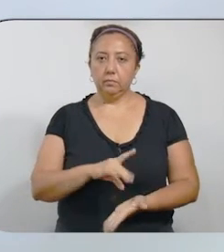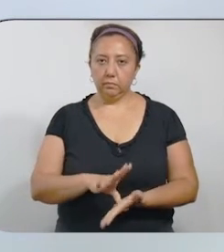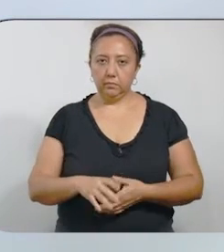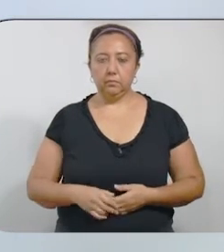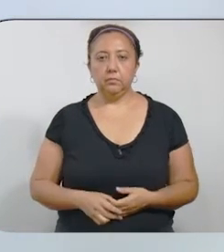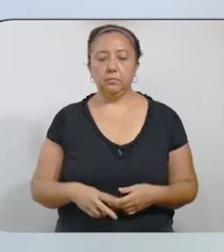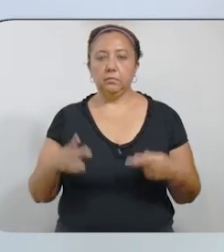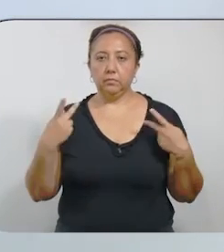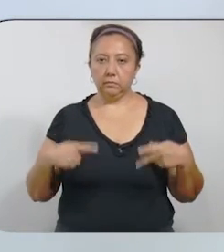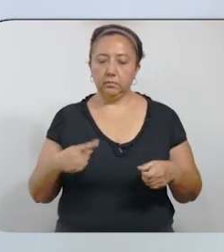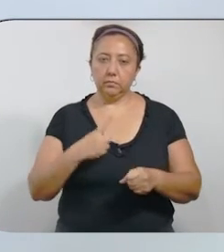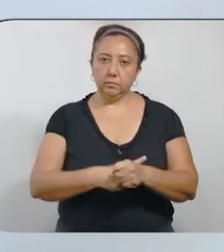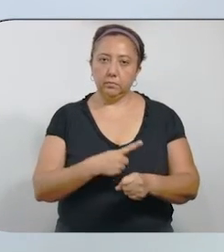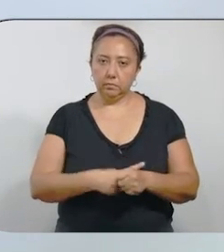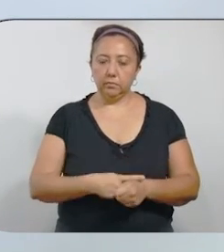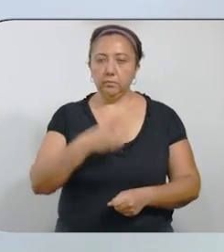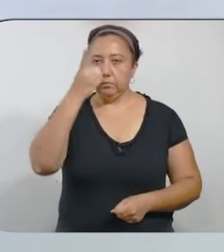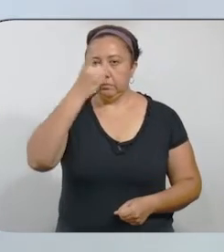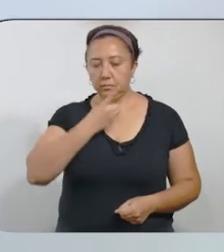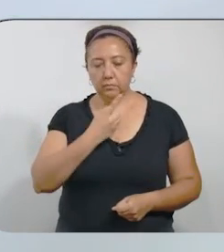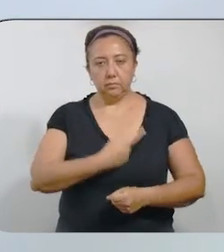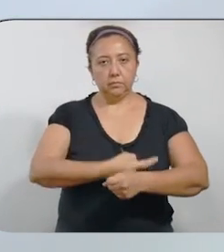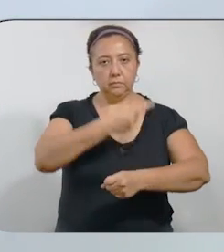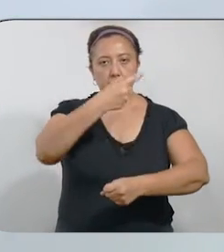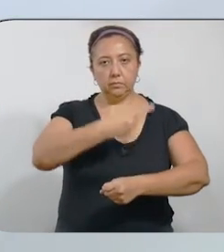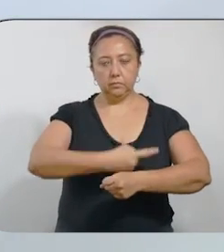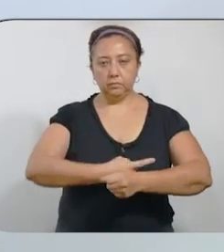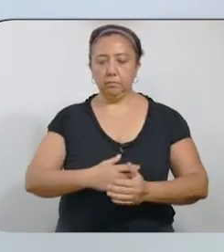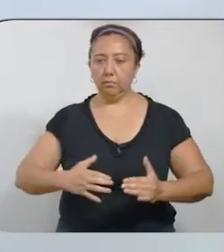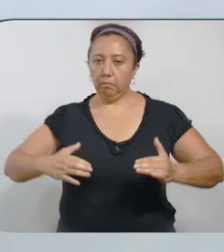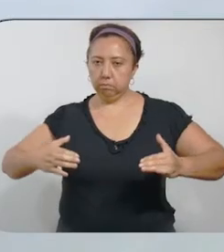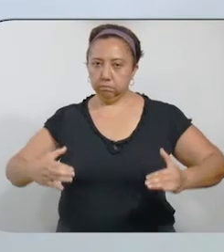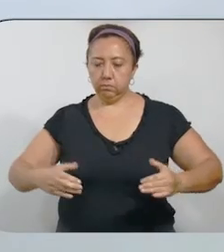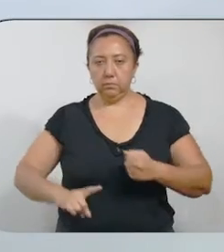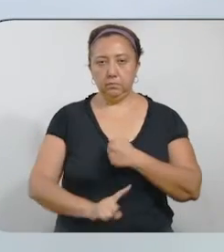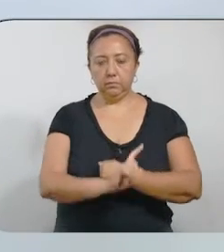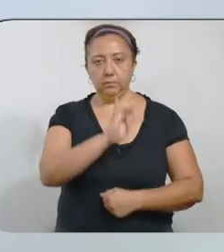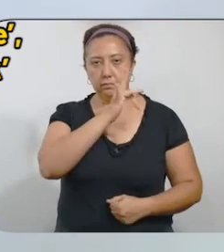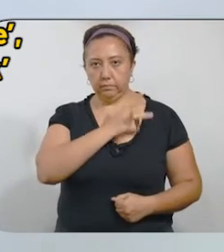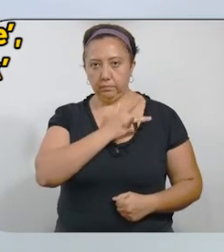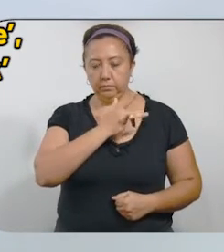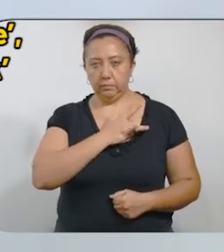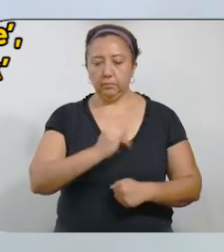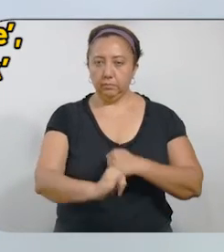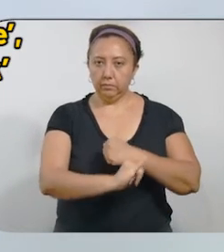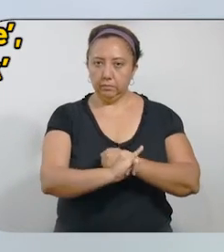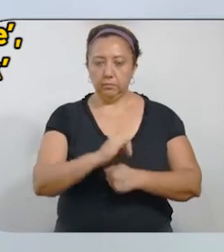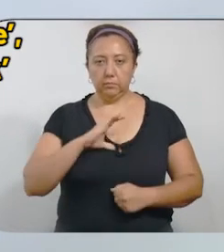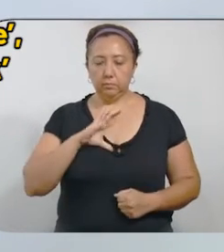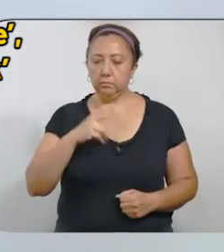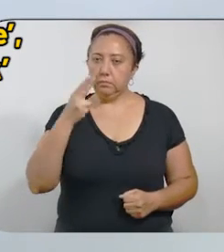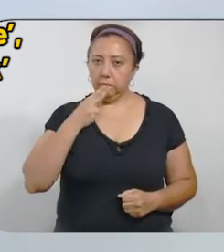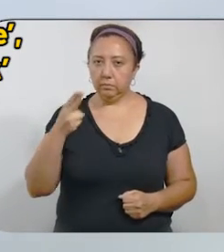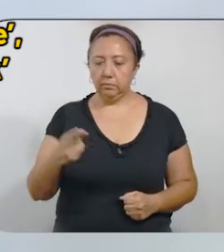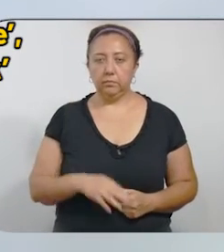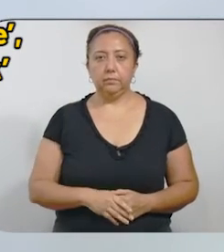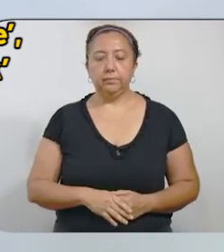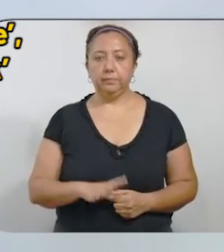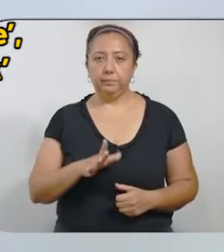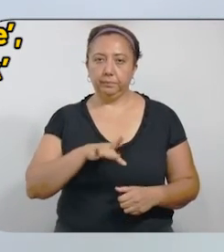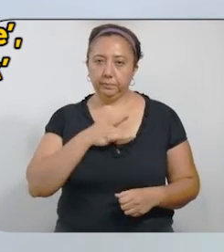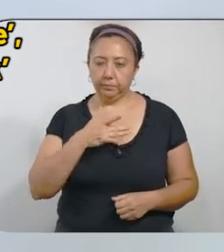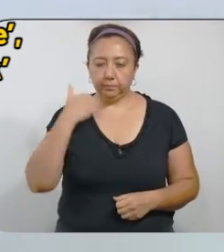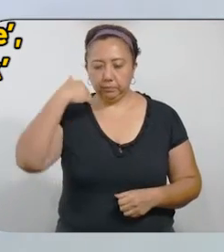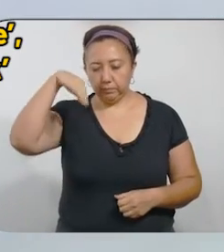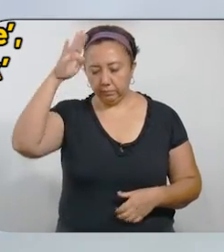discapacidad, personas con padecimientos como diabetes, hipertensión, sobrepeso, problemas cardíacos, VIH, cáncer o tabaquismo, si